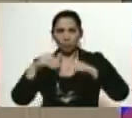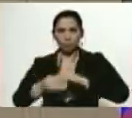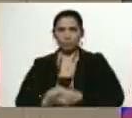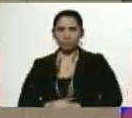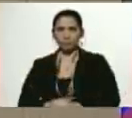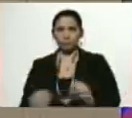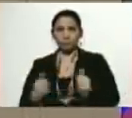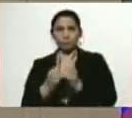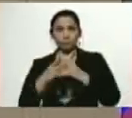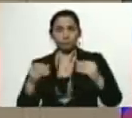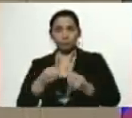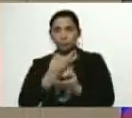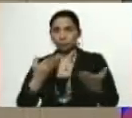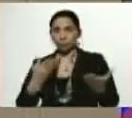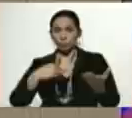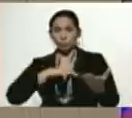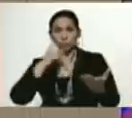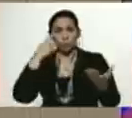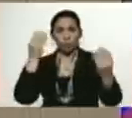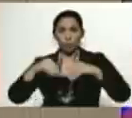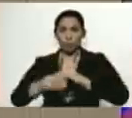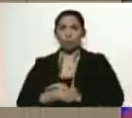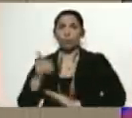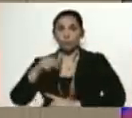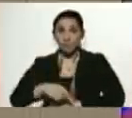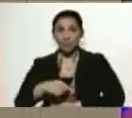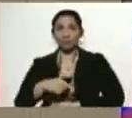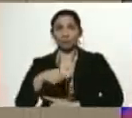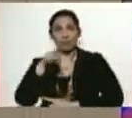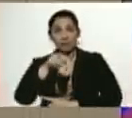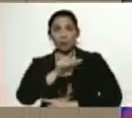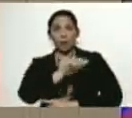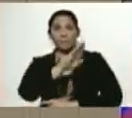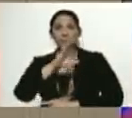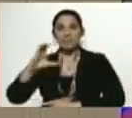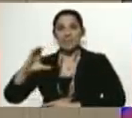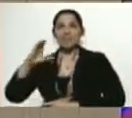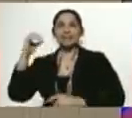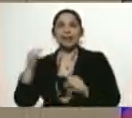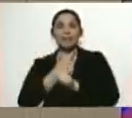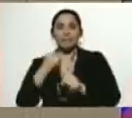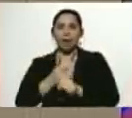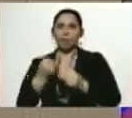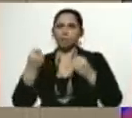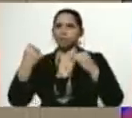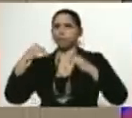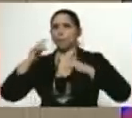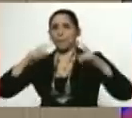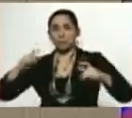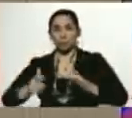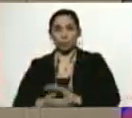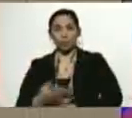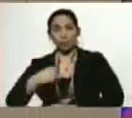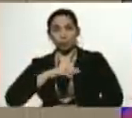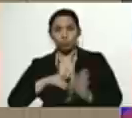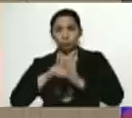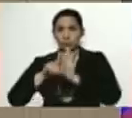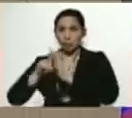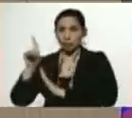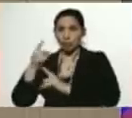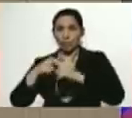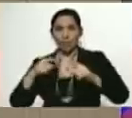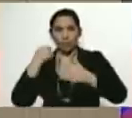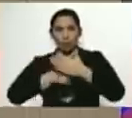Con todo eso, no solamente estamos de acuerdo, sino que ha sido el ABC del trabajo que miles y miles de personas hemos desarrollado